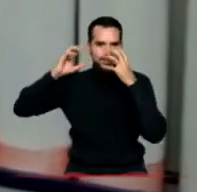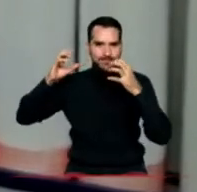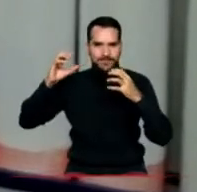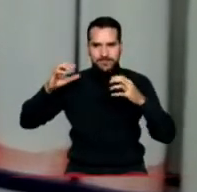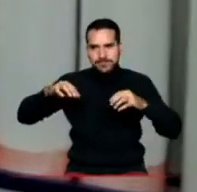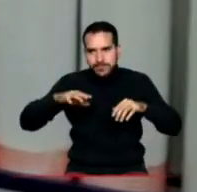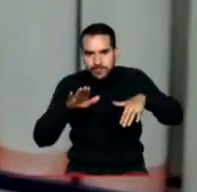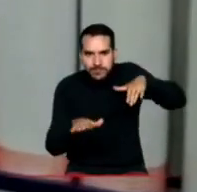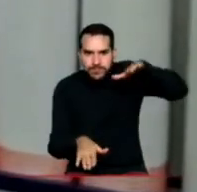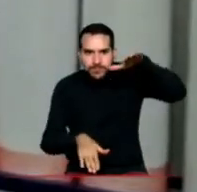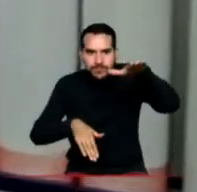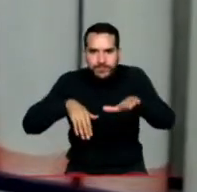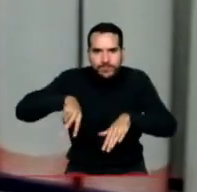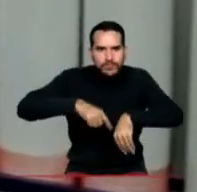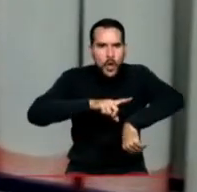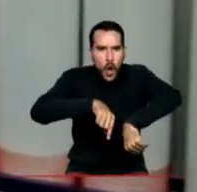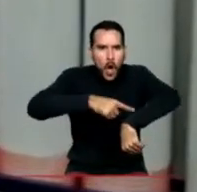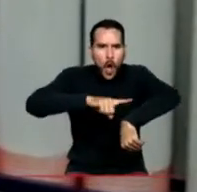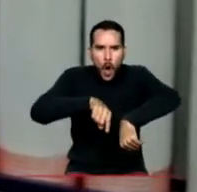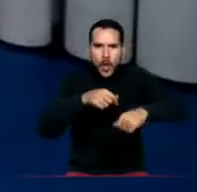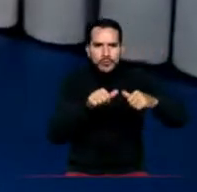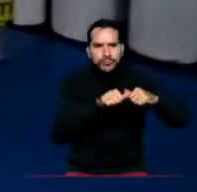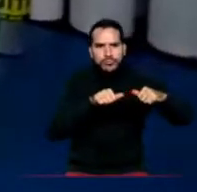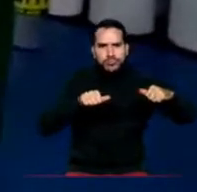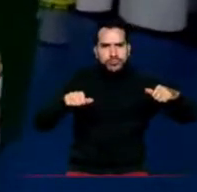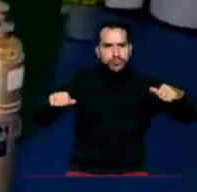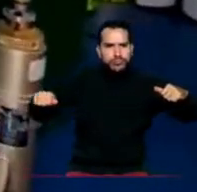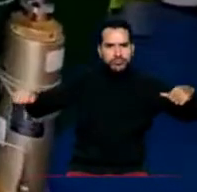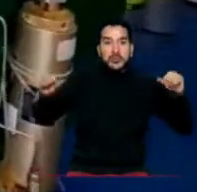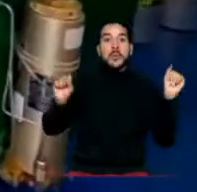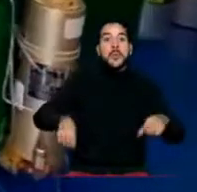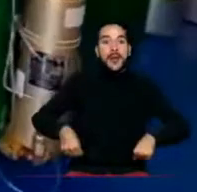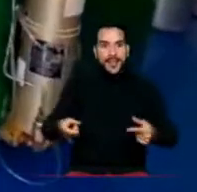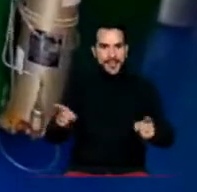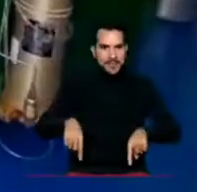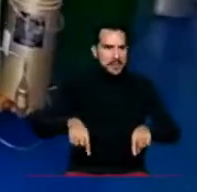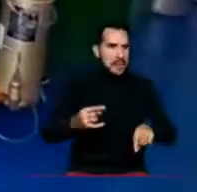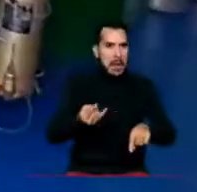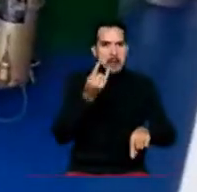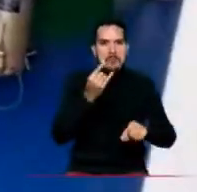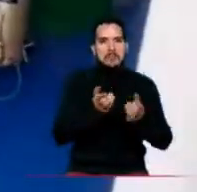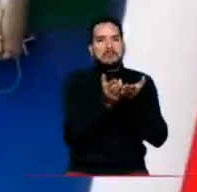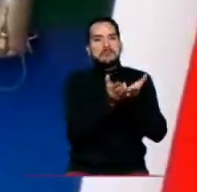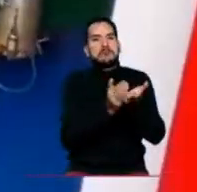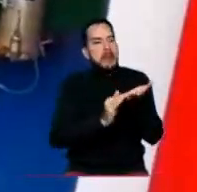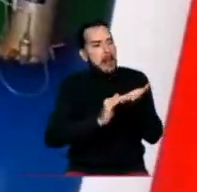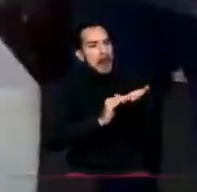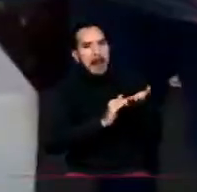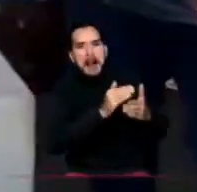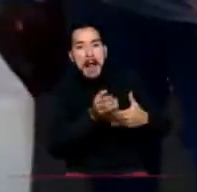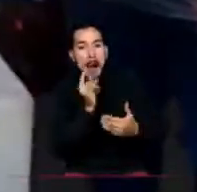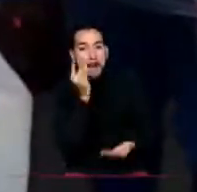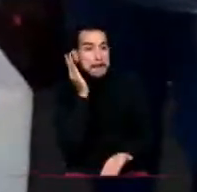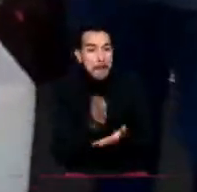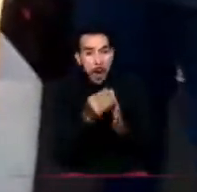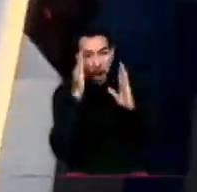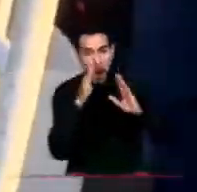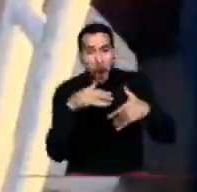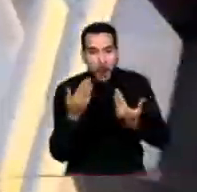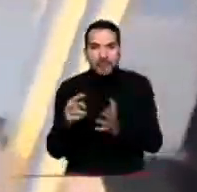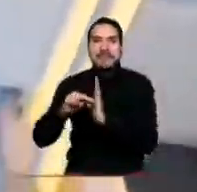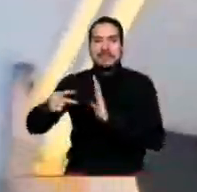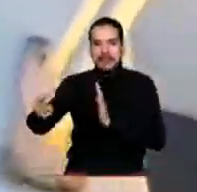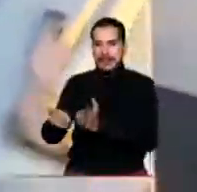marítimo, asistencia en emergencias y desastres y mantenimientos de la flota. A su vez, estos medios especializados